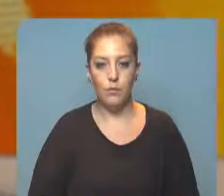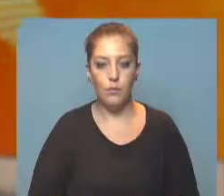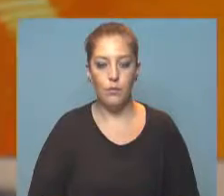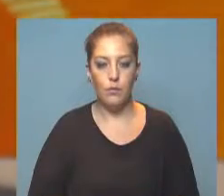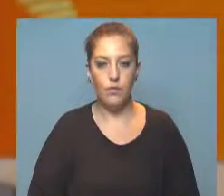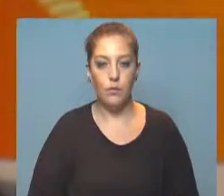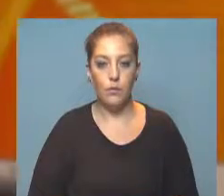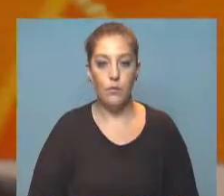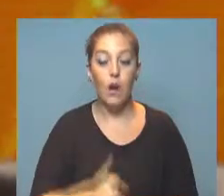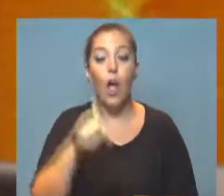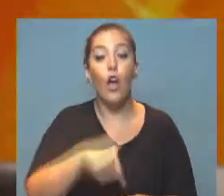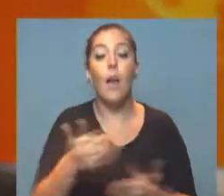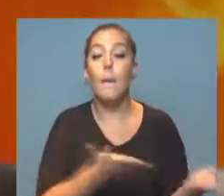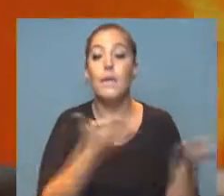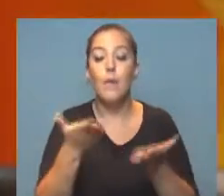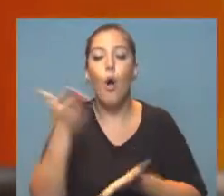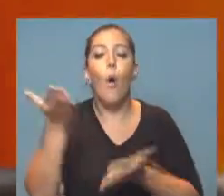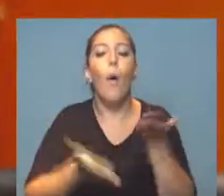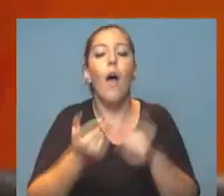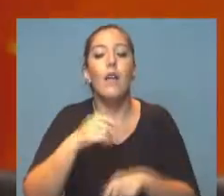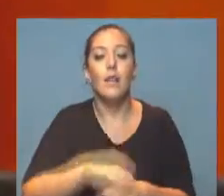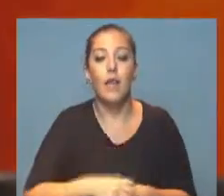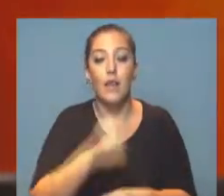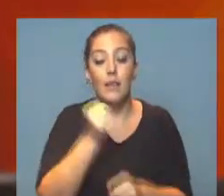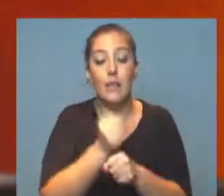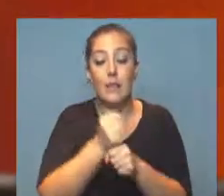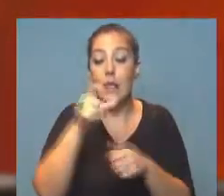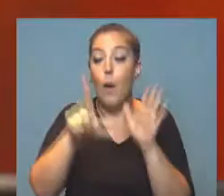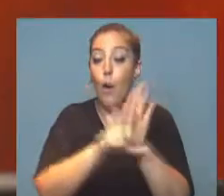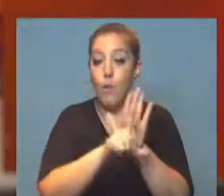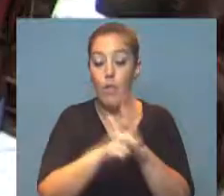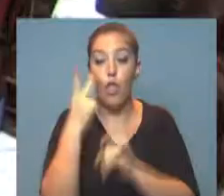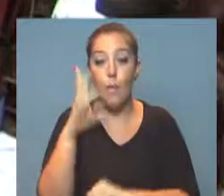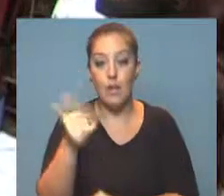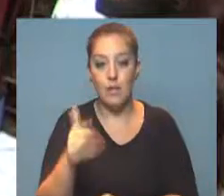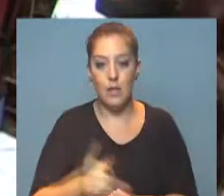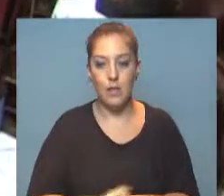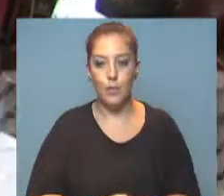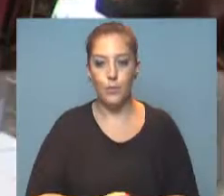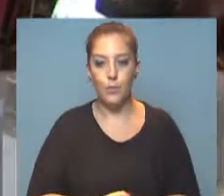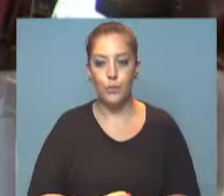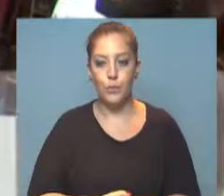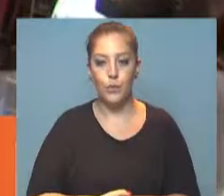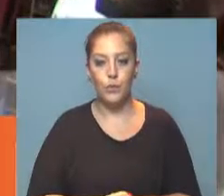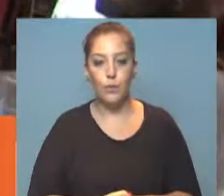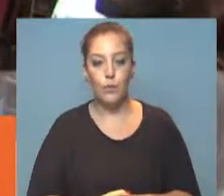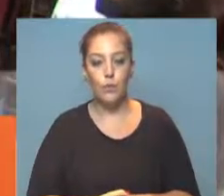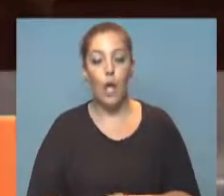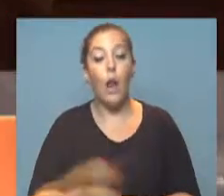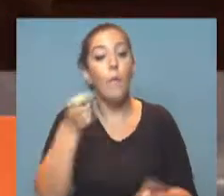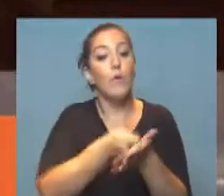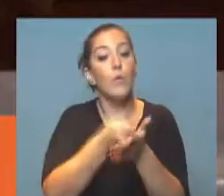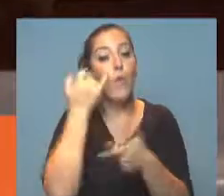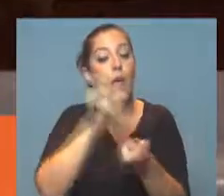ahora presentamos un balance de la tarea legislativa del 2016 el presupuesto y la